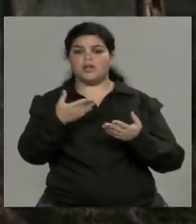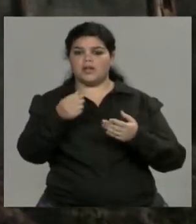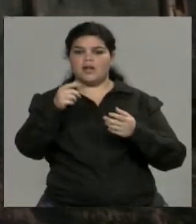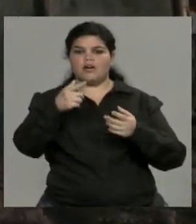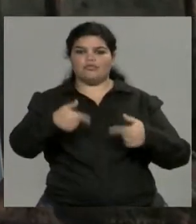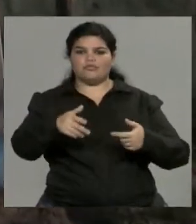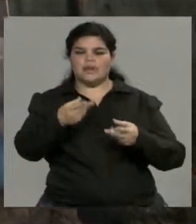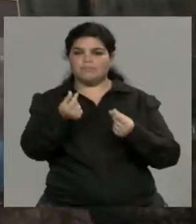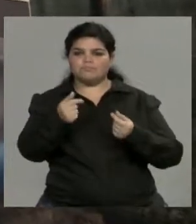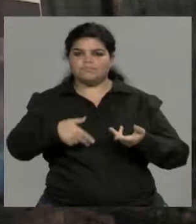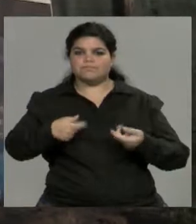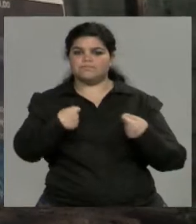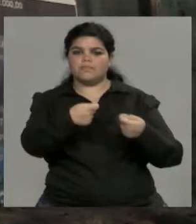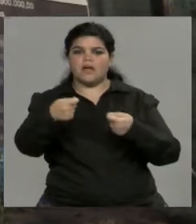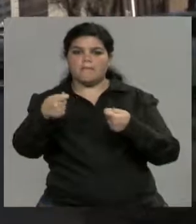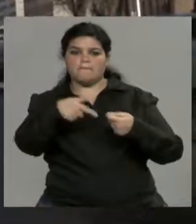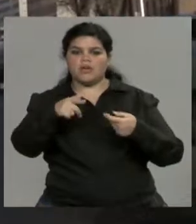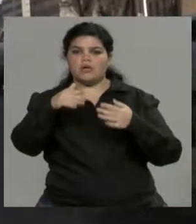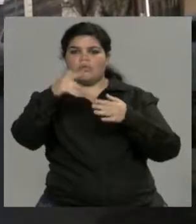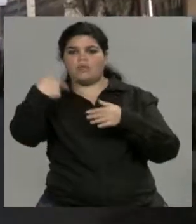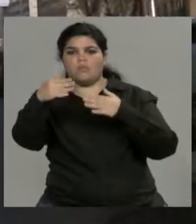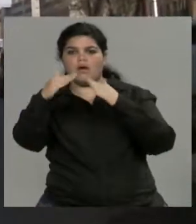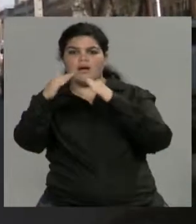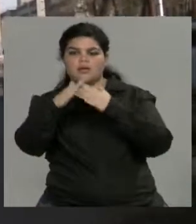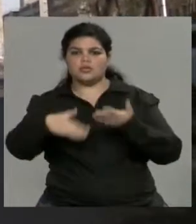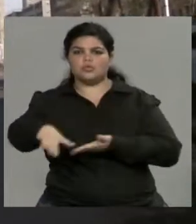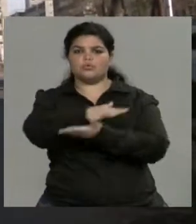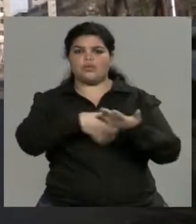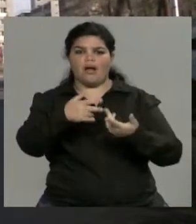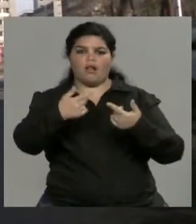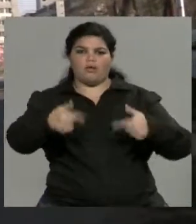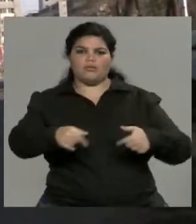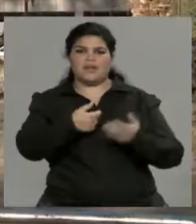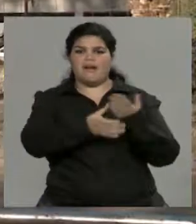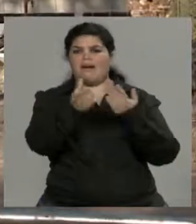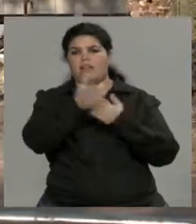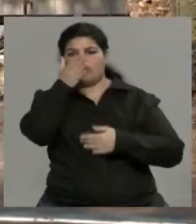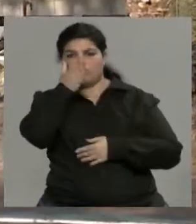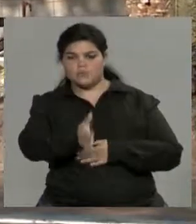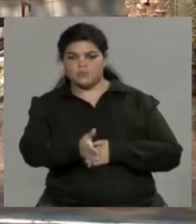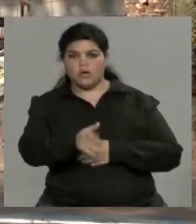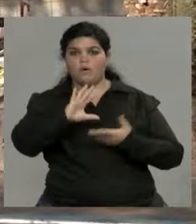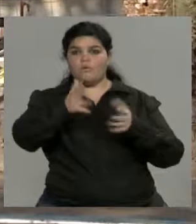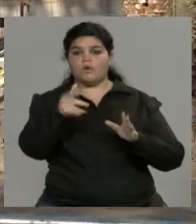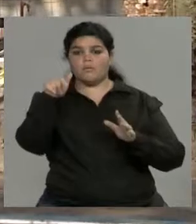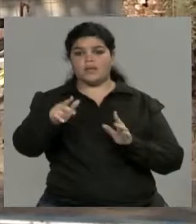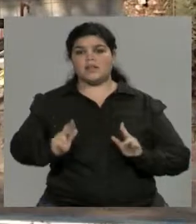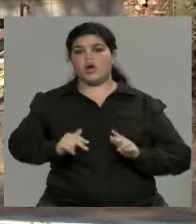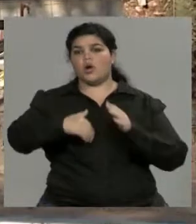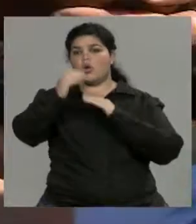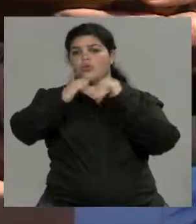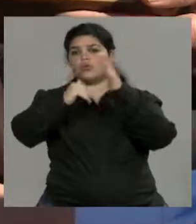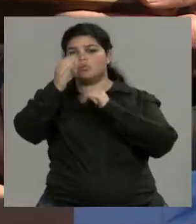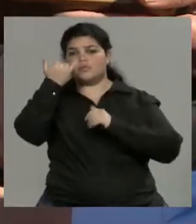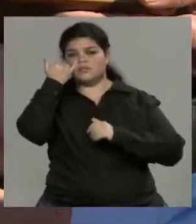son contemplados a la hora de la vivienda social, es decir, expensas y demás. Esta forma de construcción que ya se ha